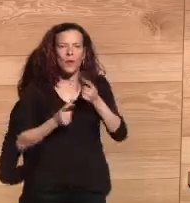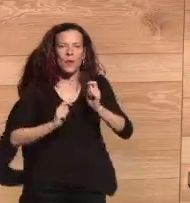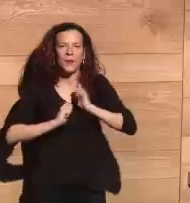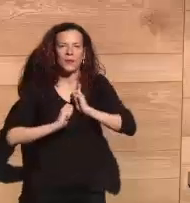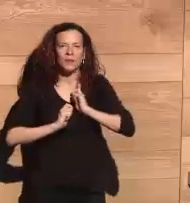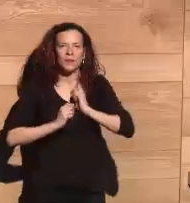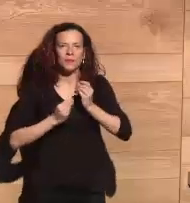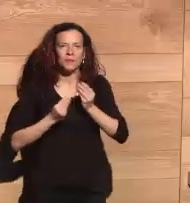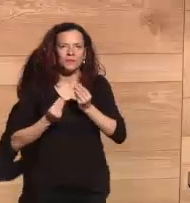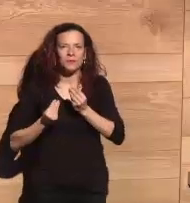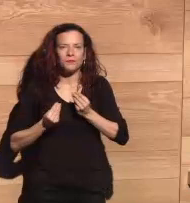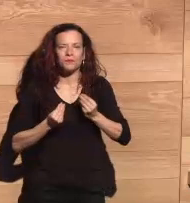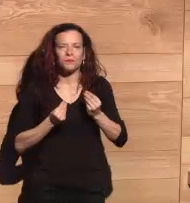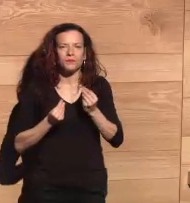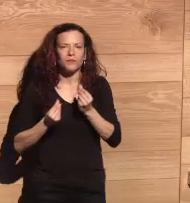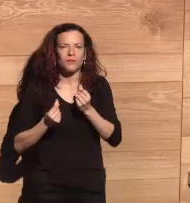esa